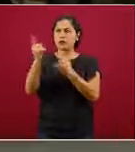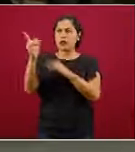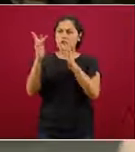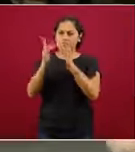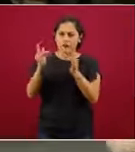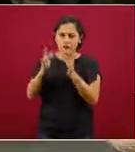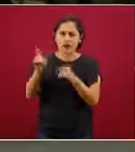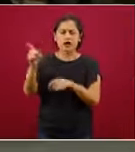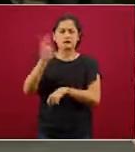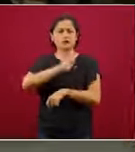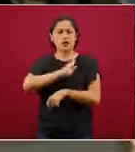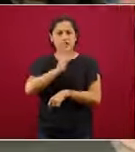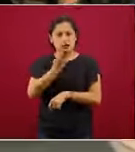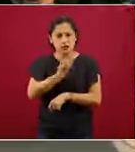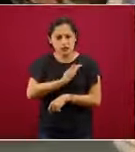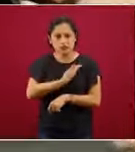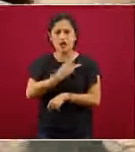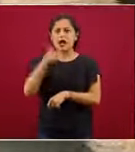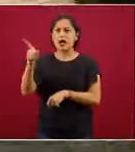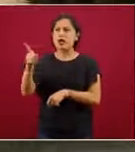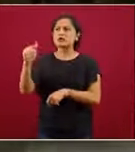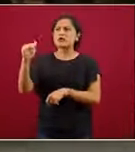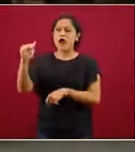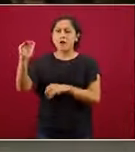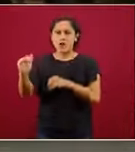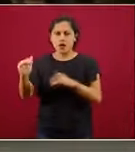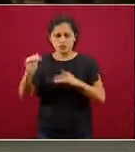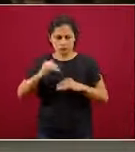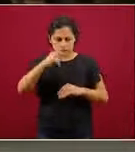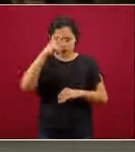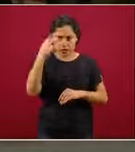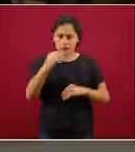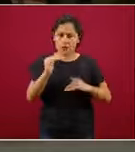se rebasó a España, se rebasó, sin dar un contexto preciso, ¿no?